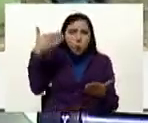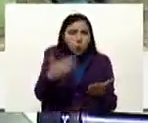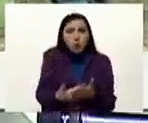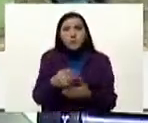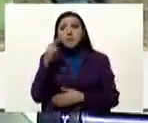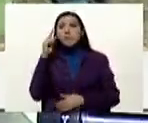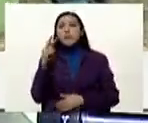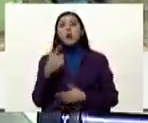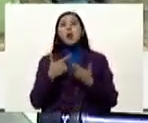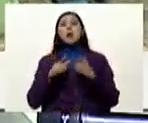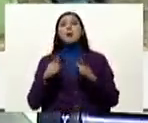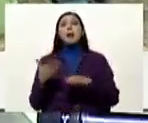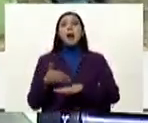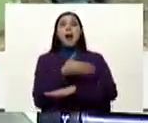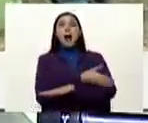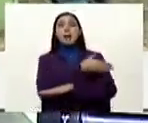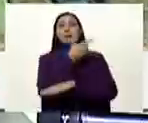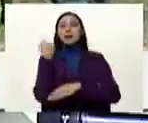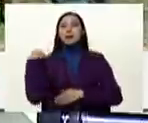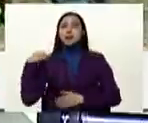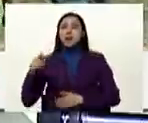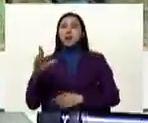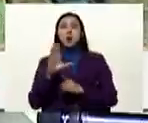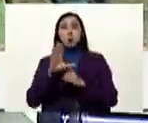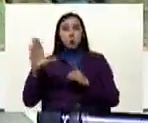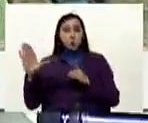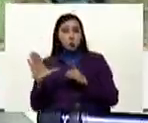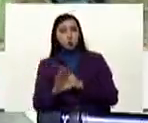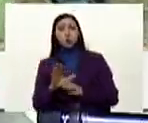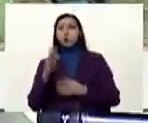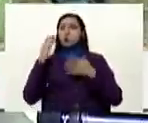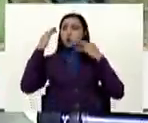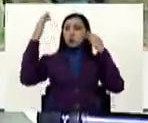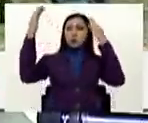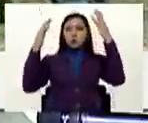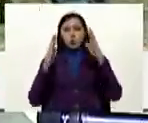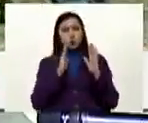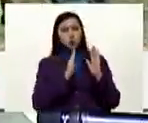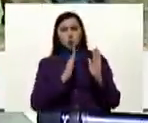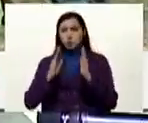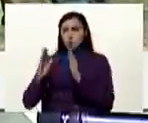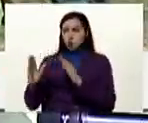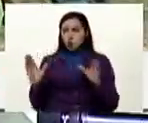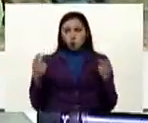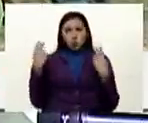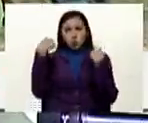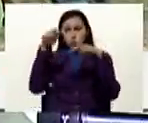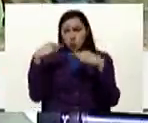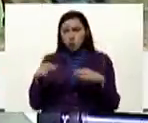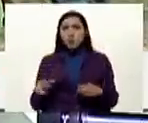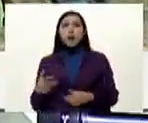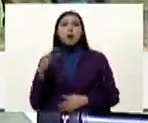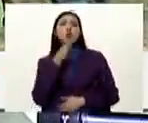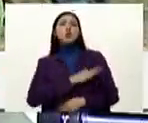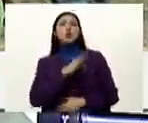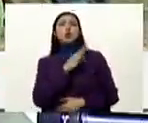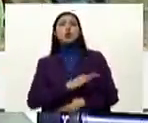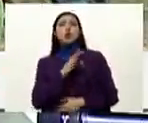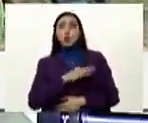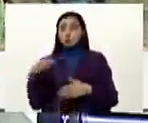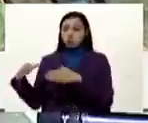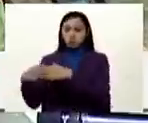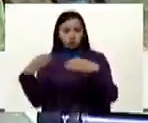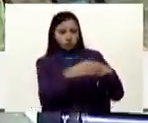la libertad que tenían, la cultura que tenían, la organización social que tenían, la